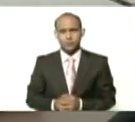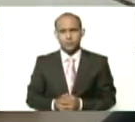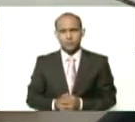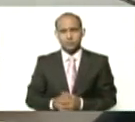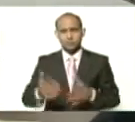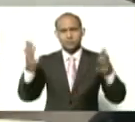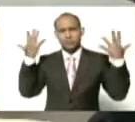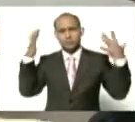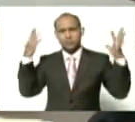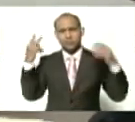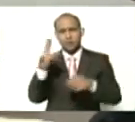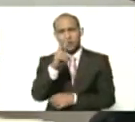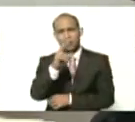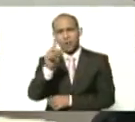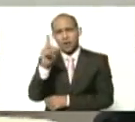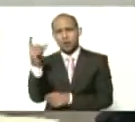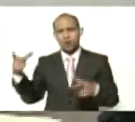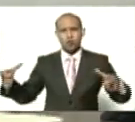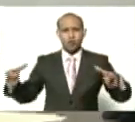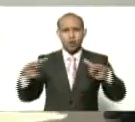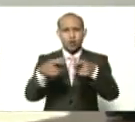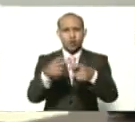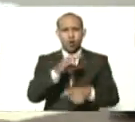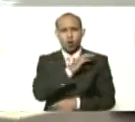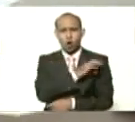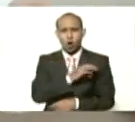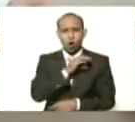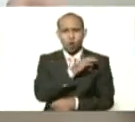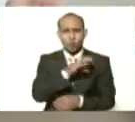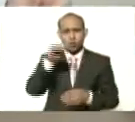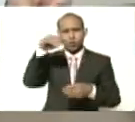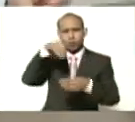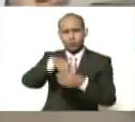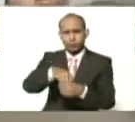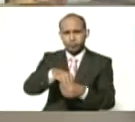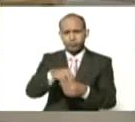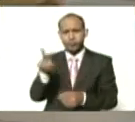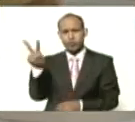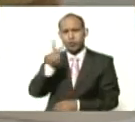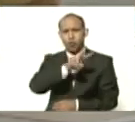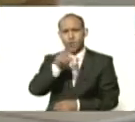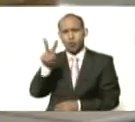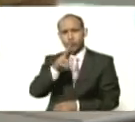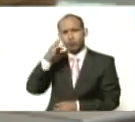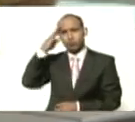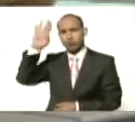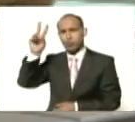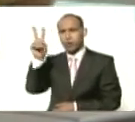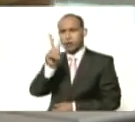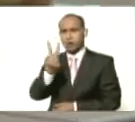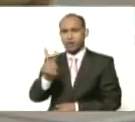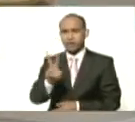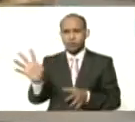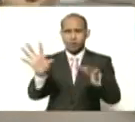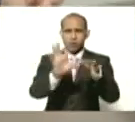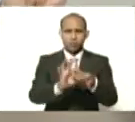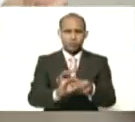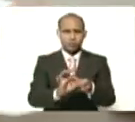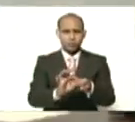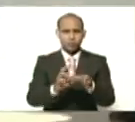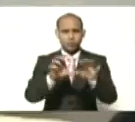Celebramos la 21ª reunión de la Comisión Intergubernamental Cuba-Venezuela en un